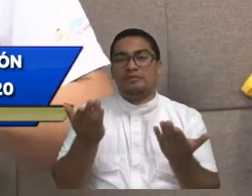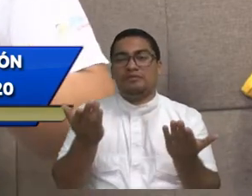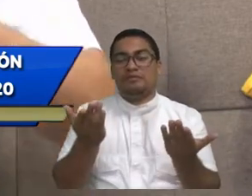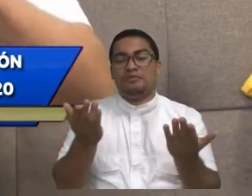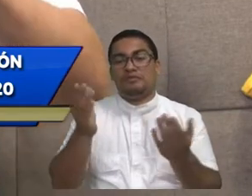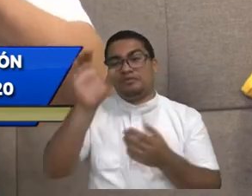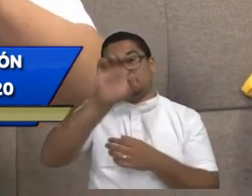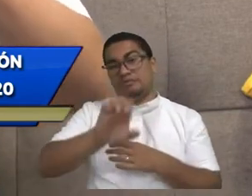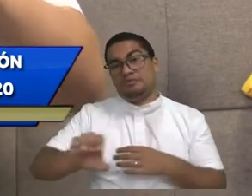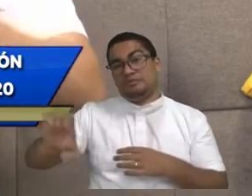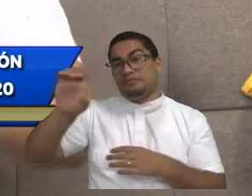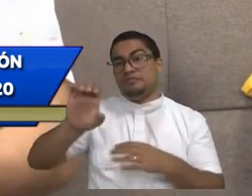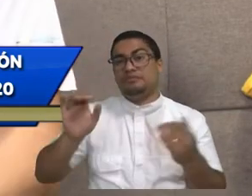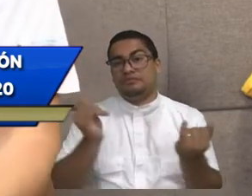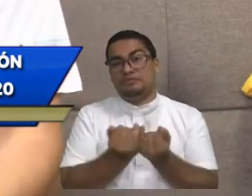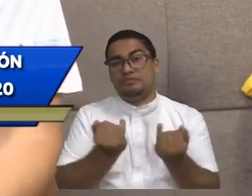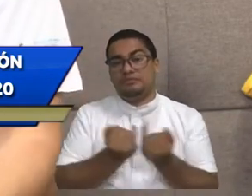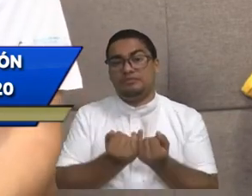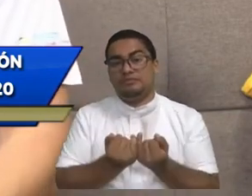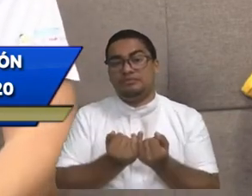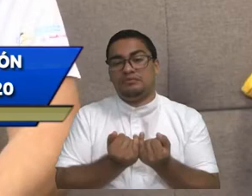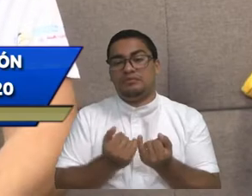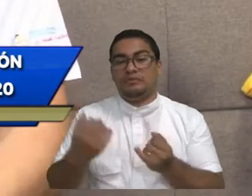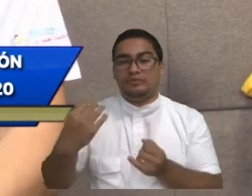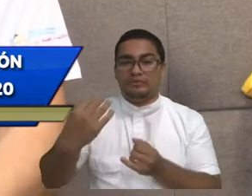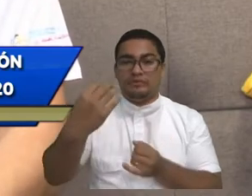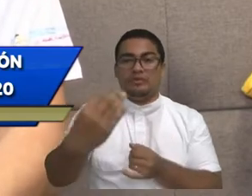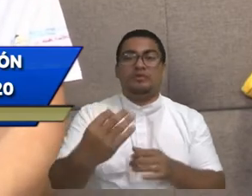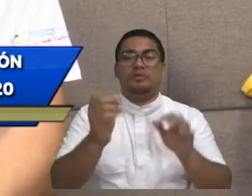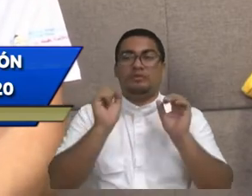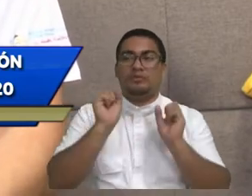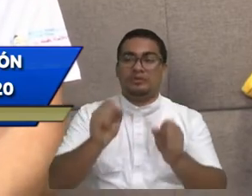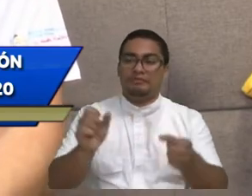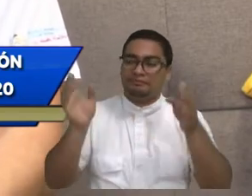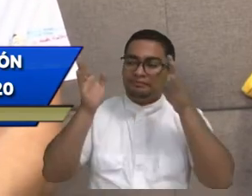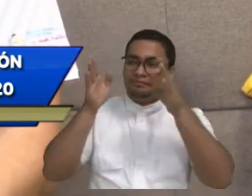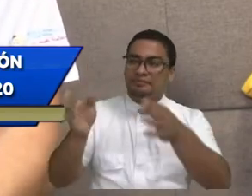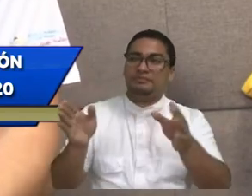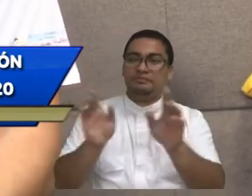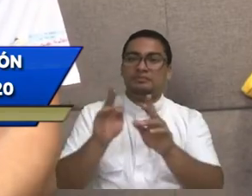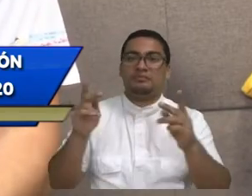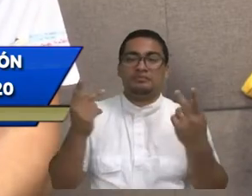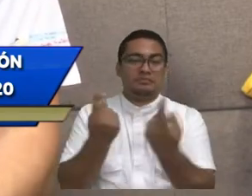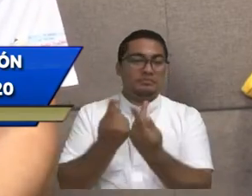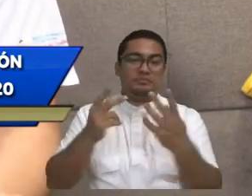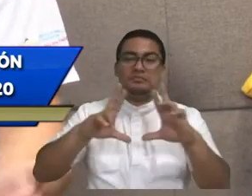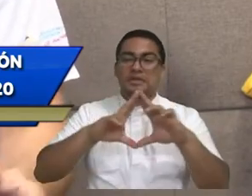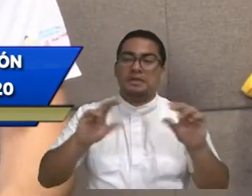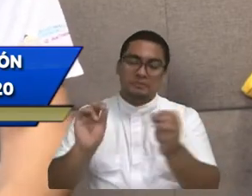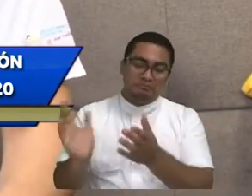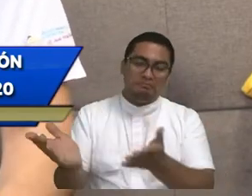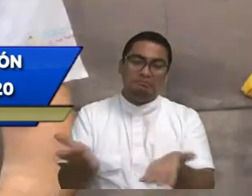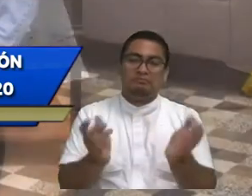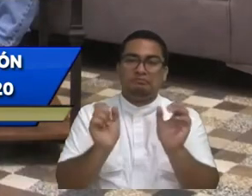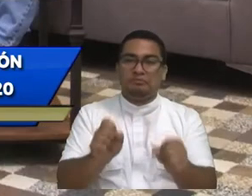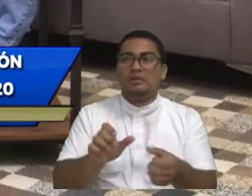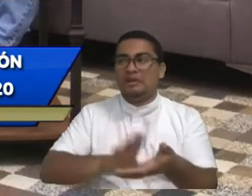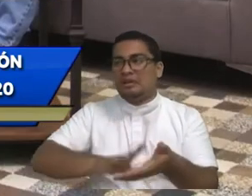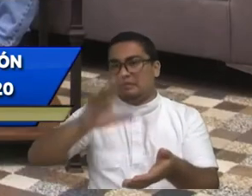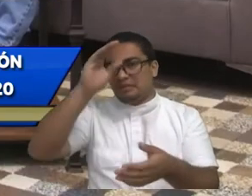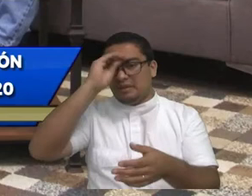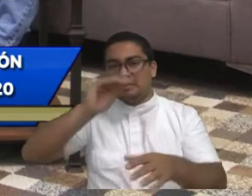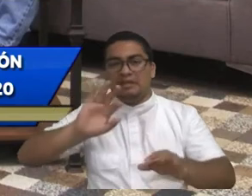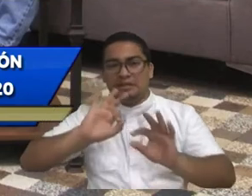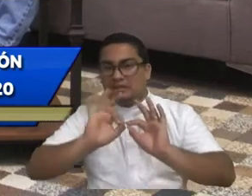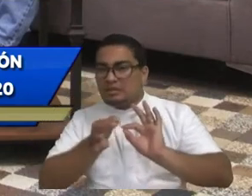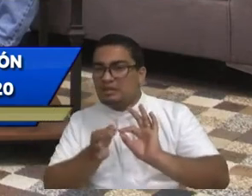y vamos a estar extendiendo en un futuro este servicio a nuestra población de la nada que brindan tenemos intérpretes tenemos los doctores